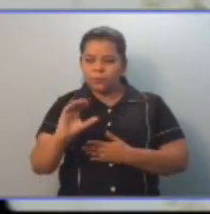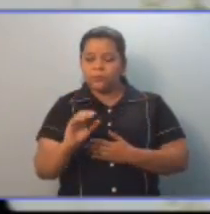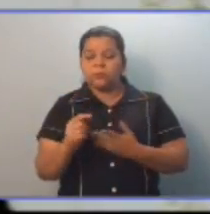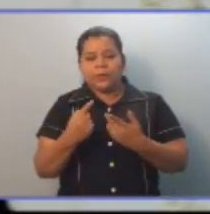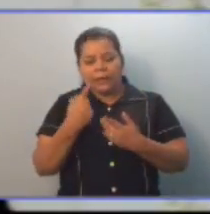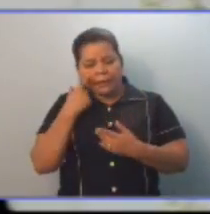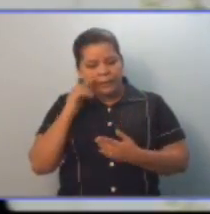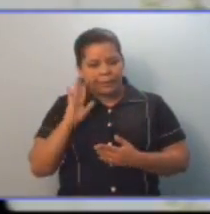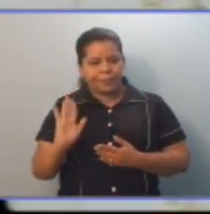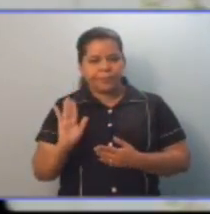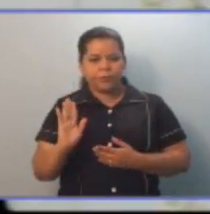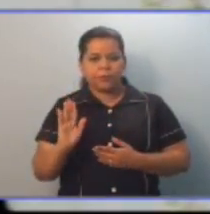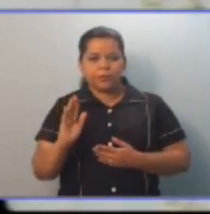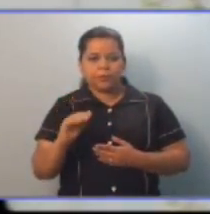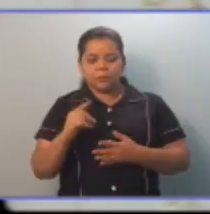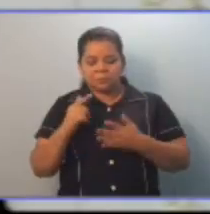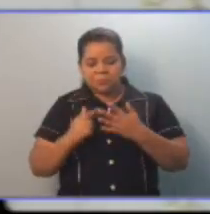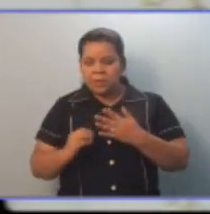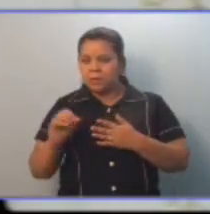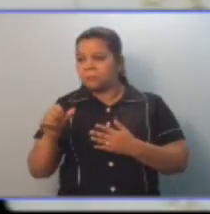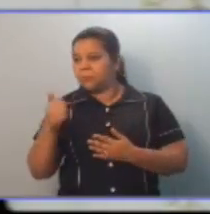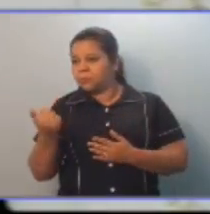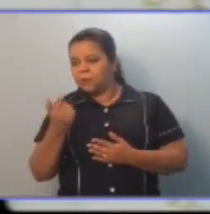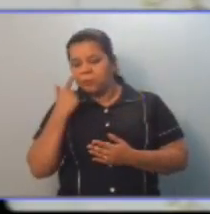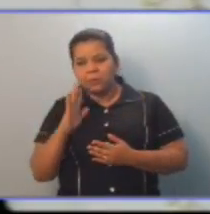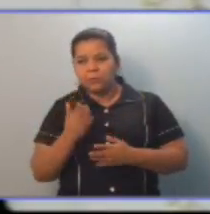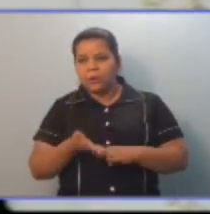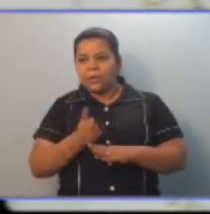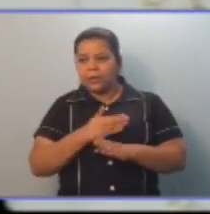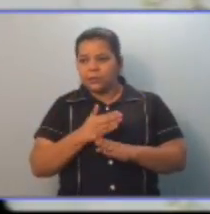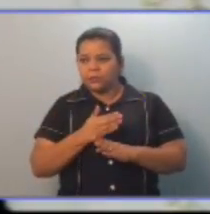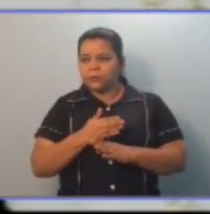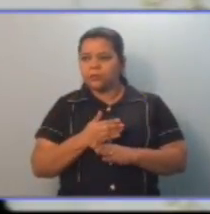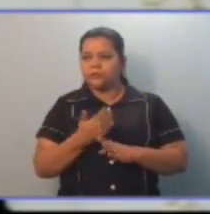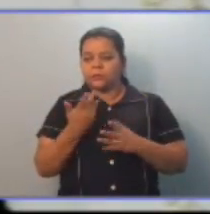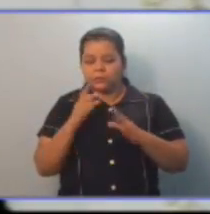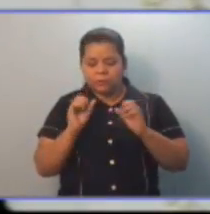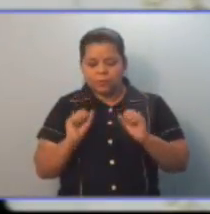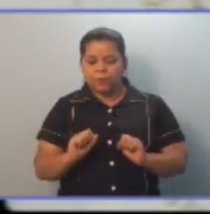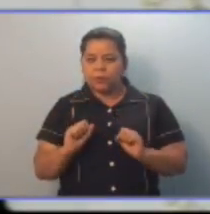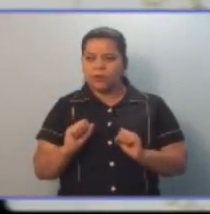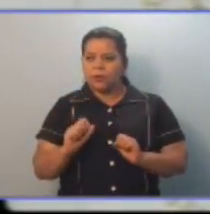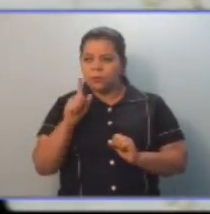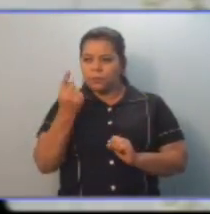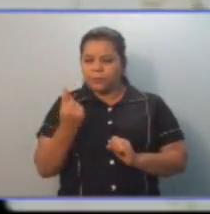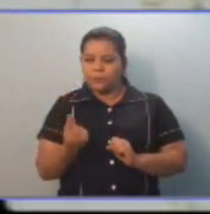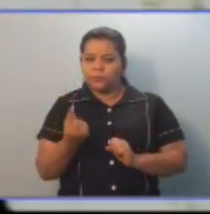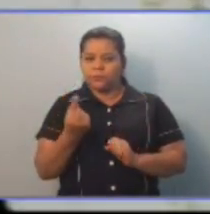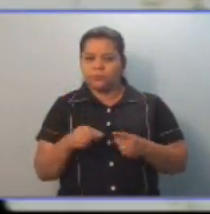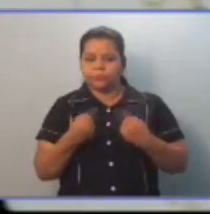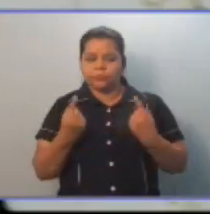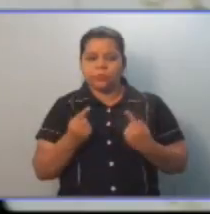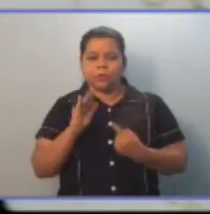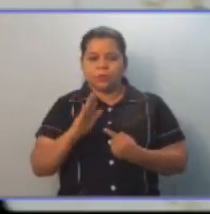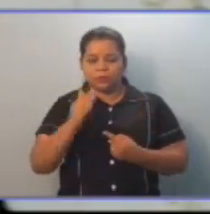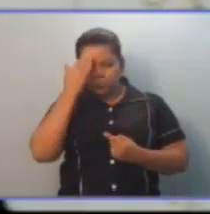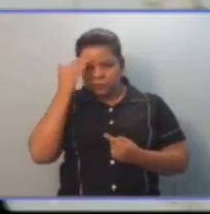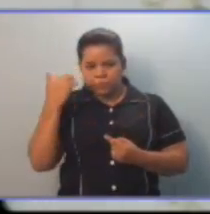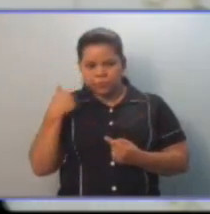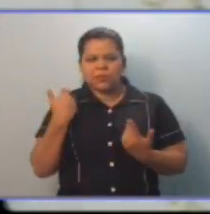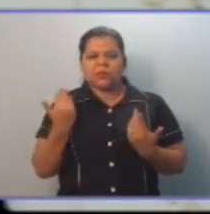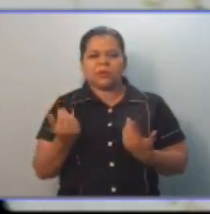un ejemplo de legislación secundaria, antes existía el término de poder emplazar a un demandado por medio de su mujer. ¿Qué se va a entender